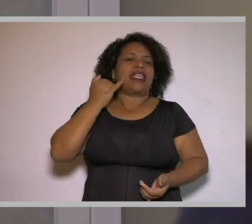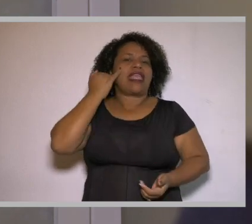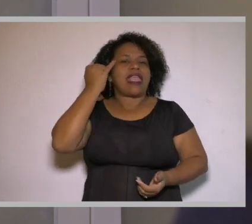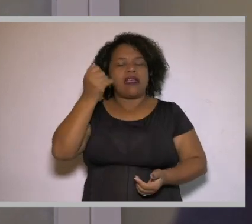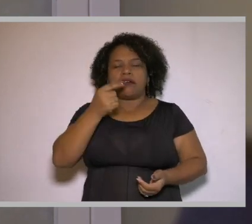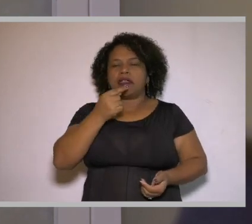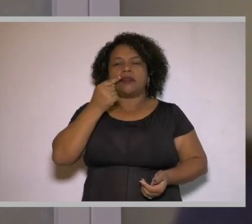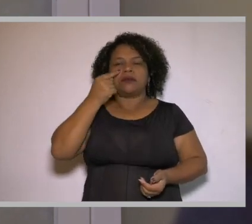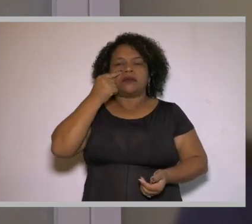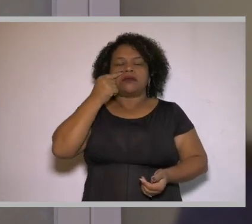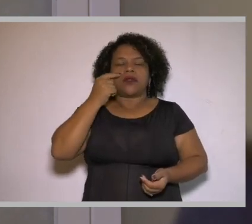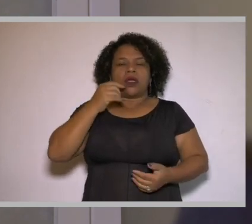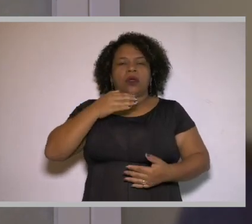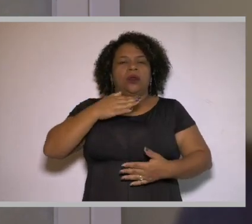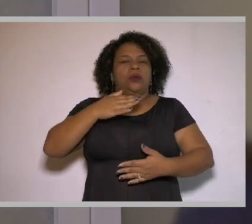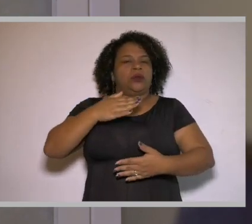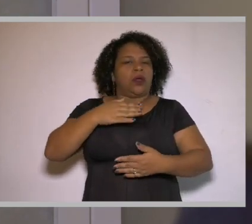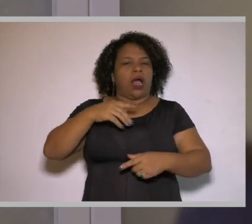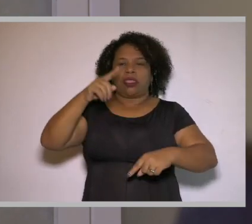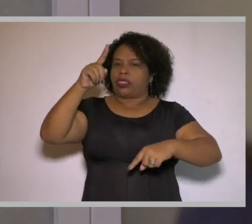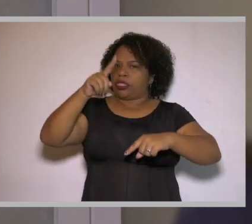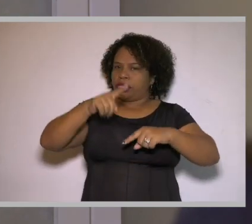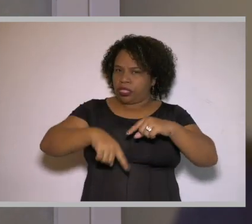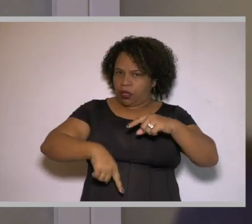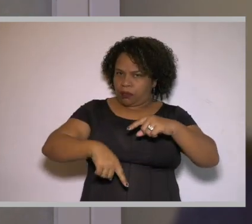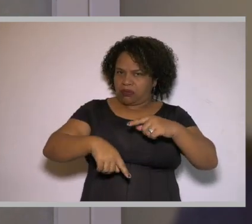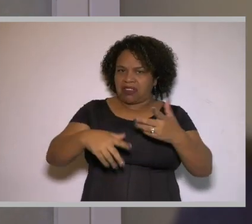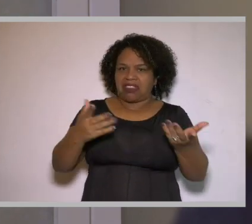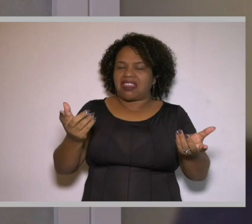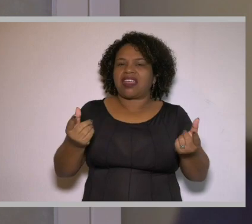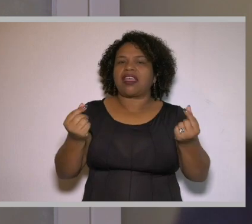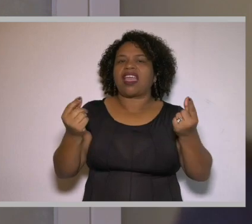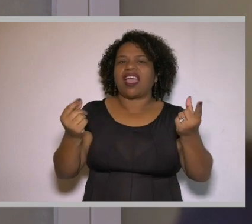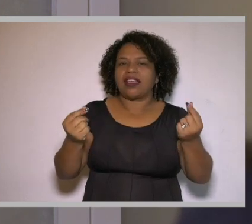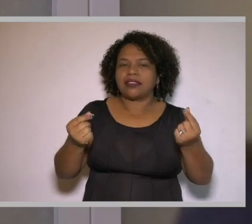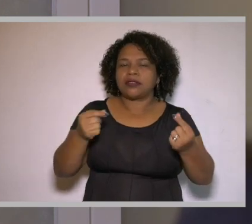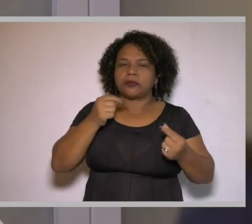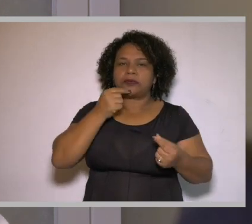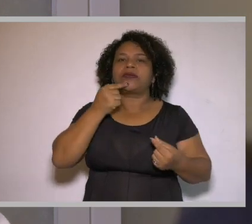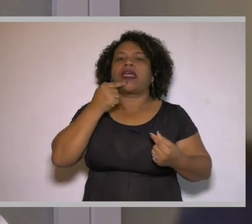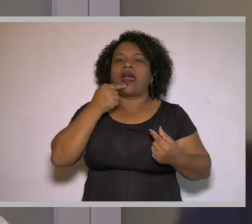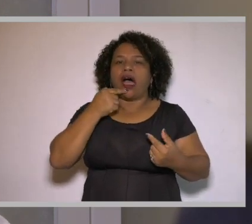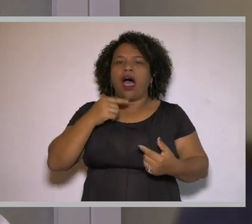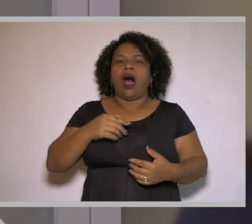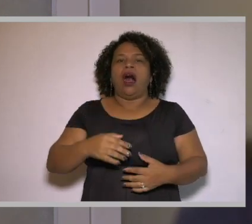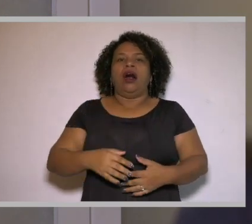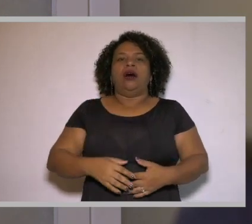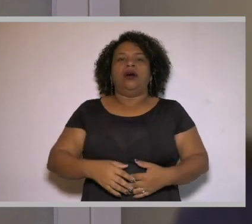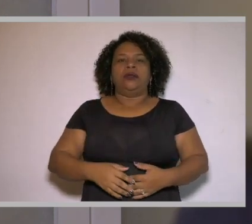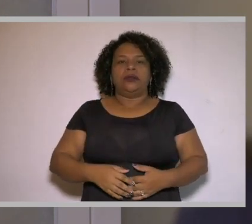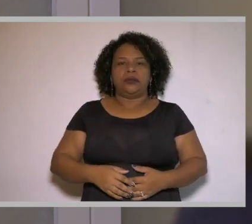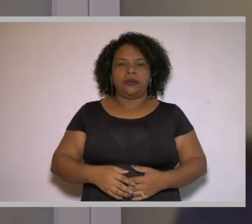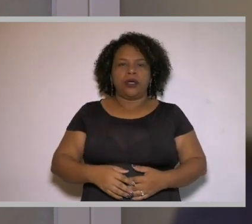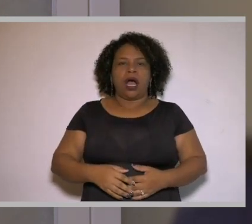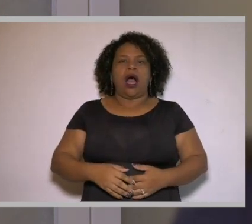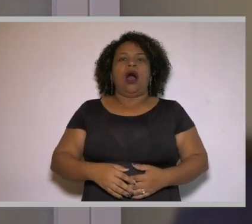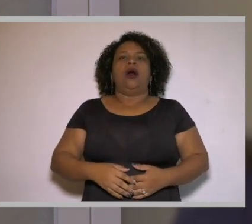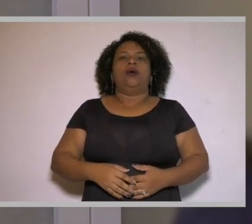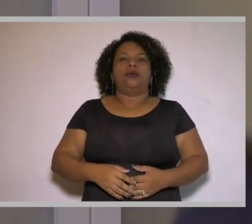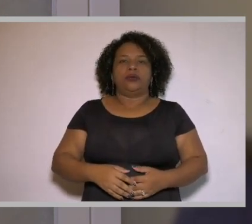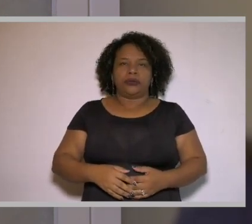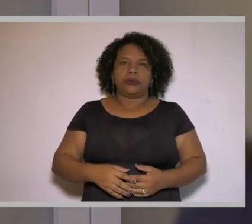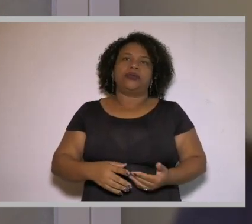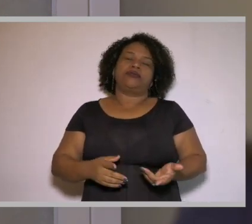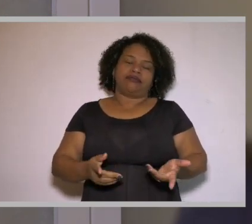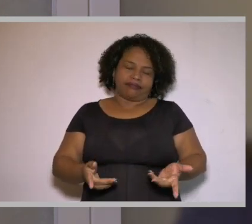en las articulaciones, en las coyunturas. Entonces esos pacientes son indicativos de retirar las amígdalas y como comúnmente tienen clínica de